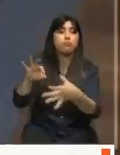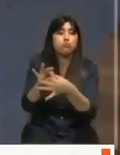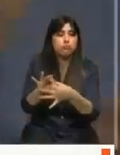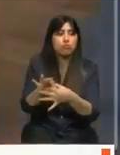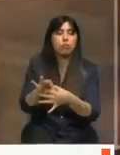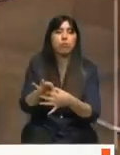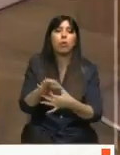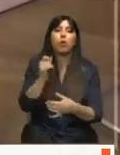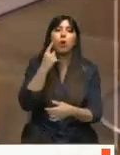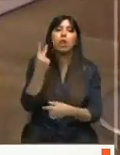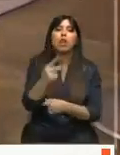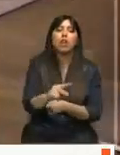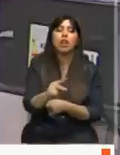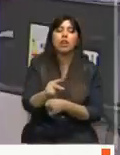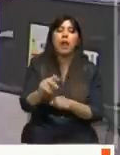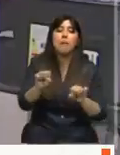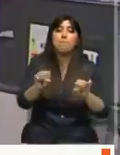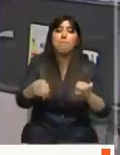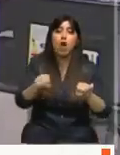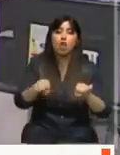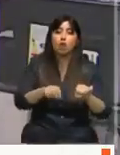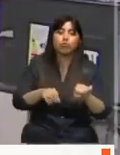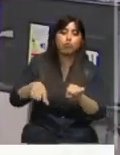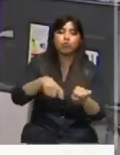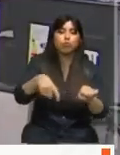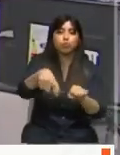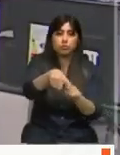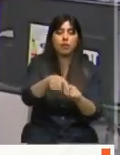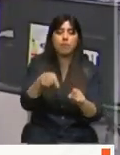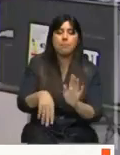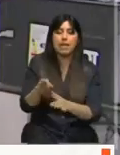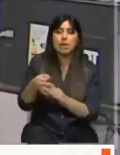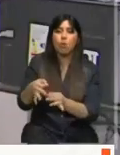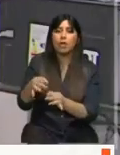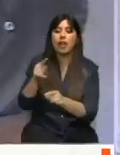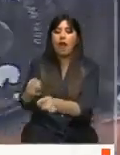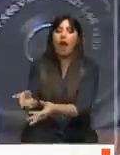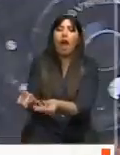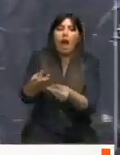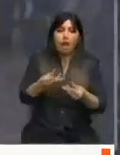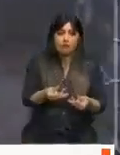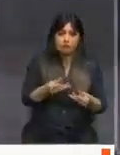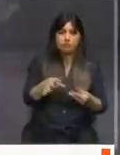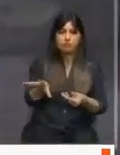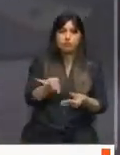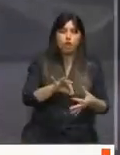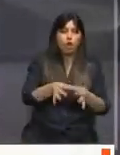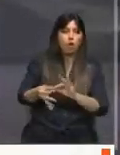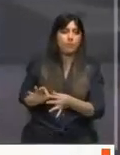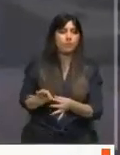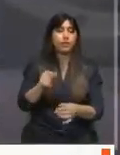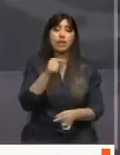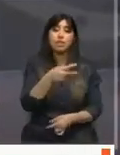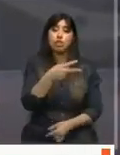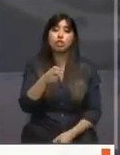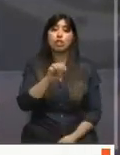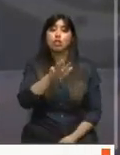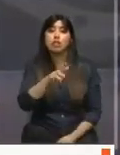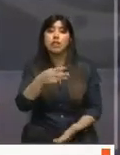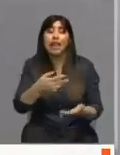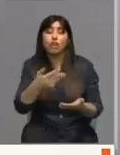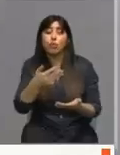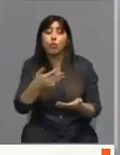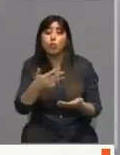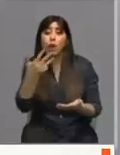moto para mayor seguridad. En esta empresa el más económico tiene un valor de 289 mil pesos y el más caro supera